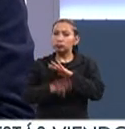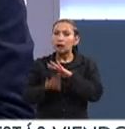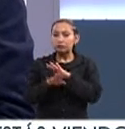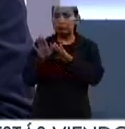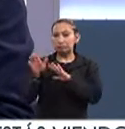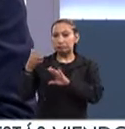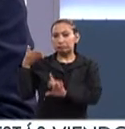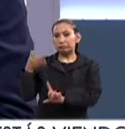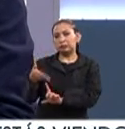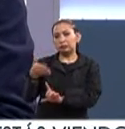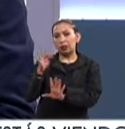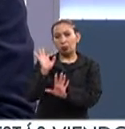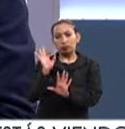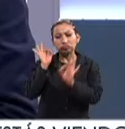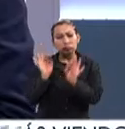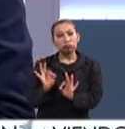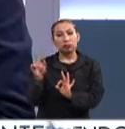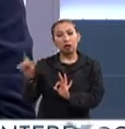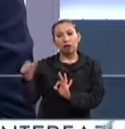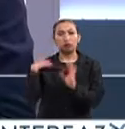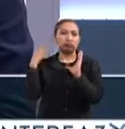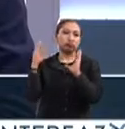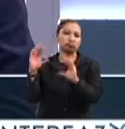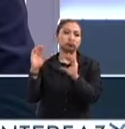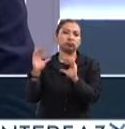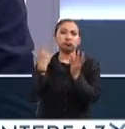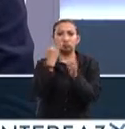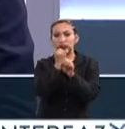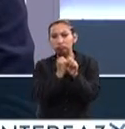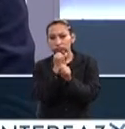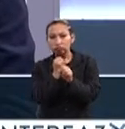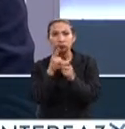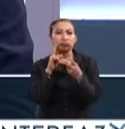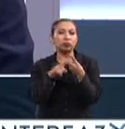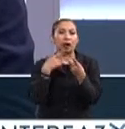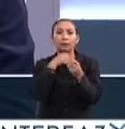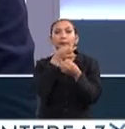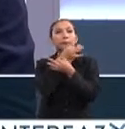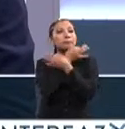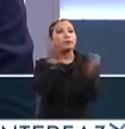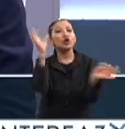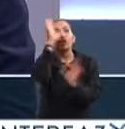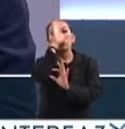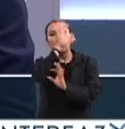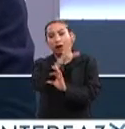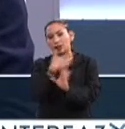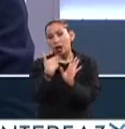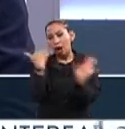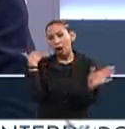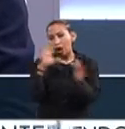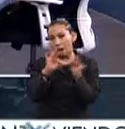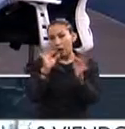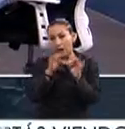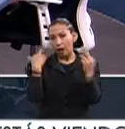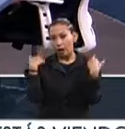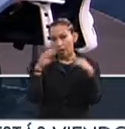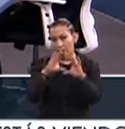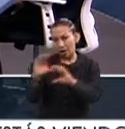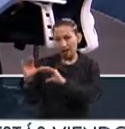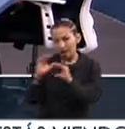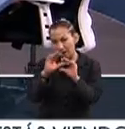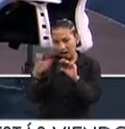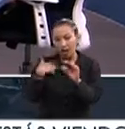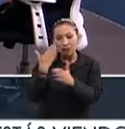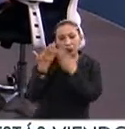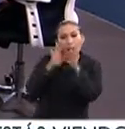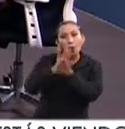básicas, ¿no?, sustantivas, pues son la docencia, la investigación y la difusión de la cultura. Ya hablamos un poquito de la docencia, de la